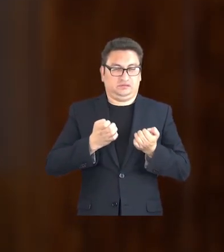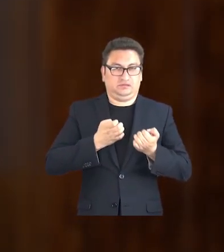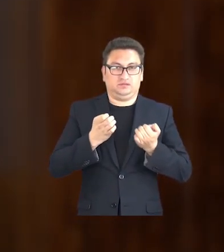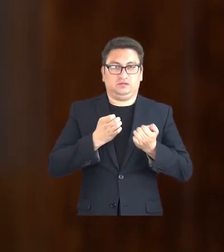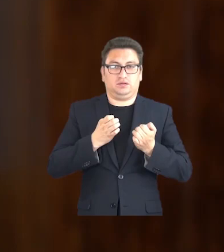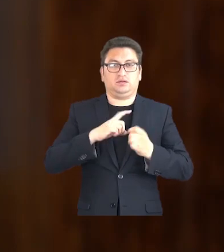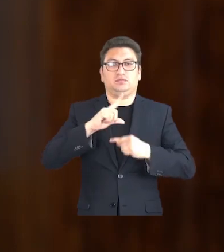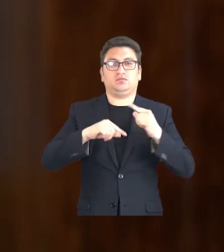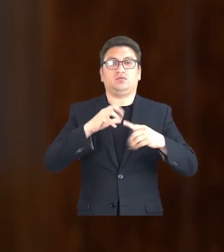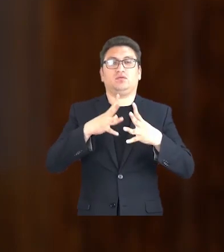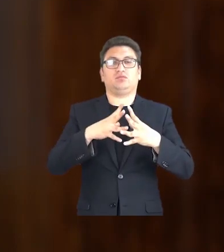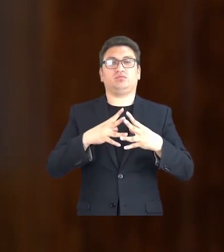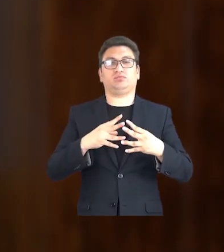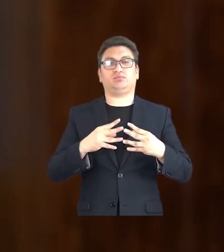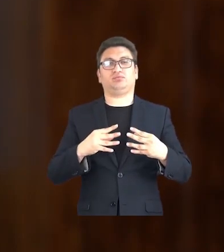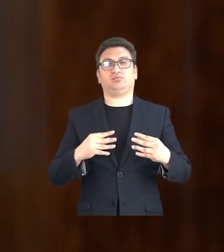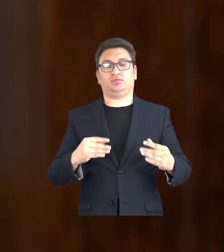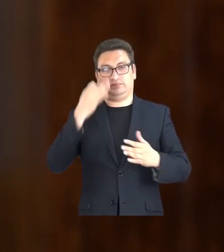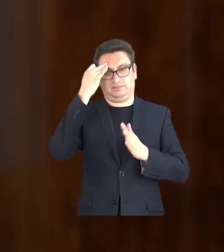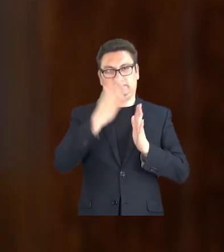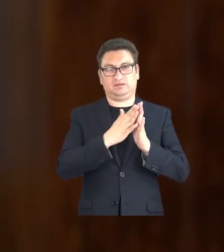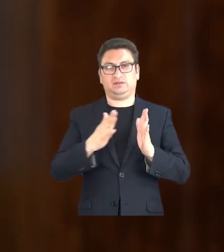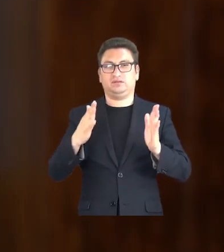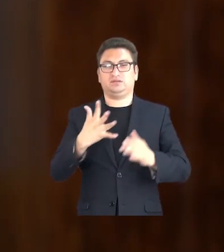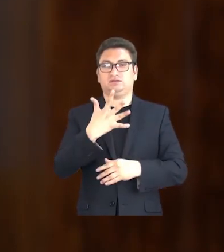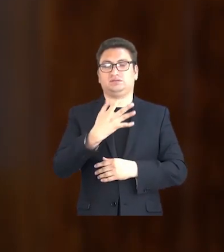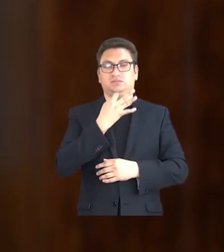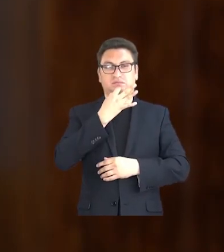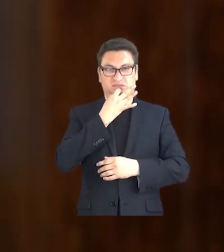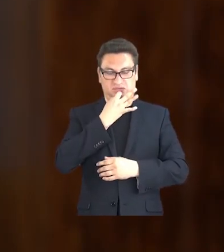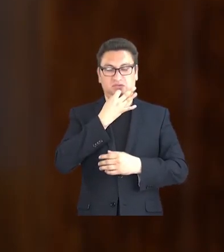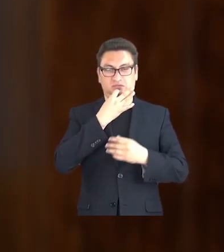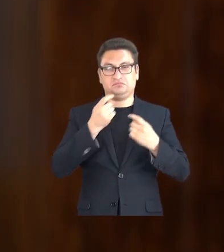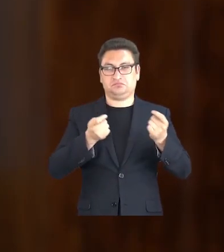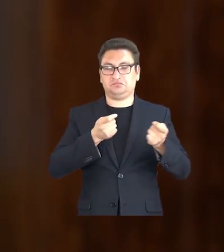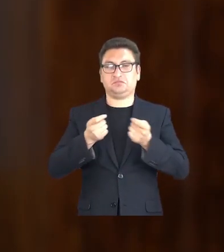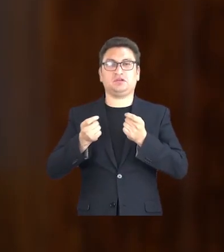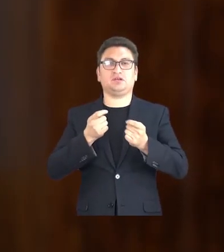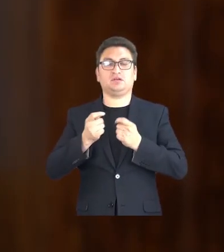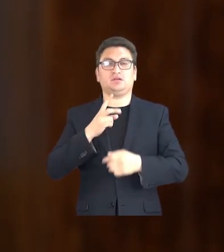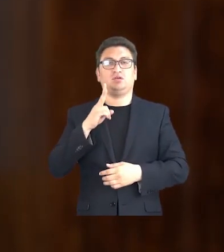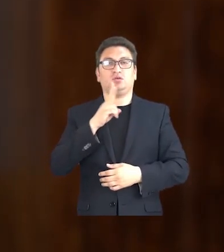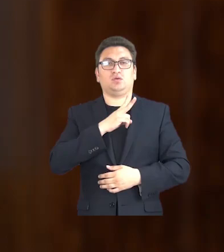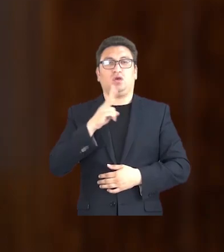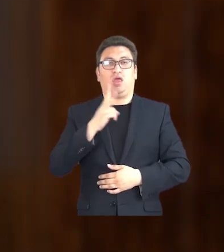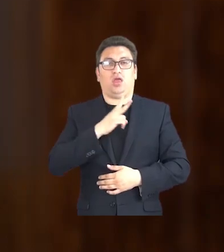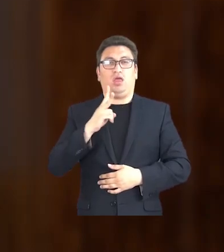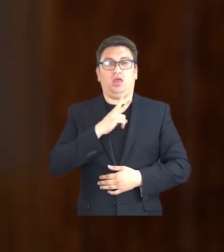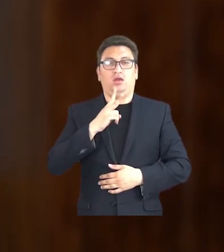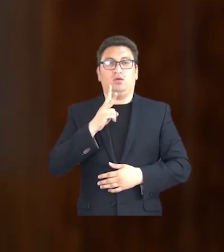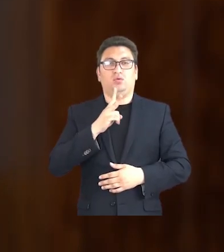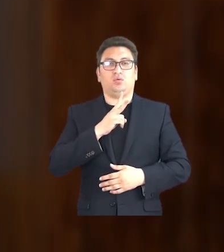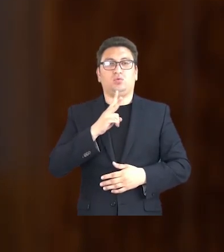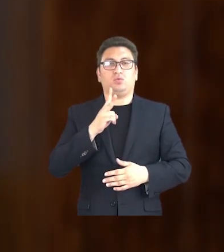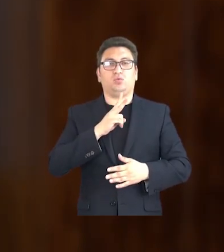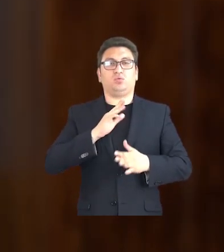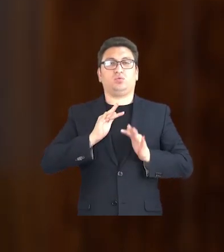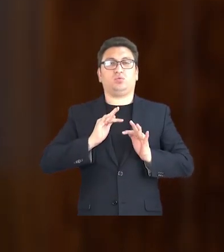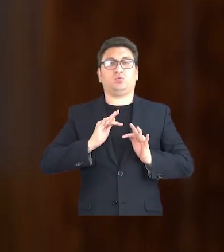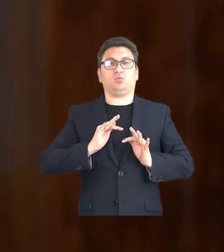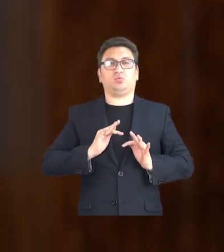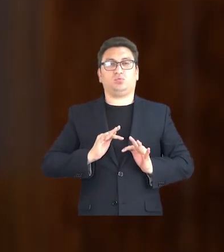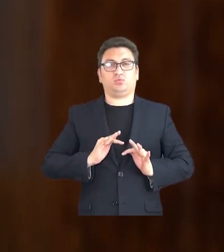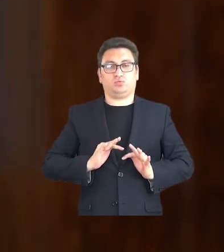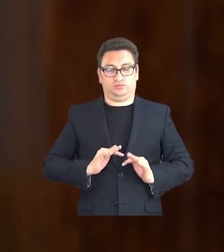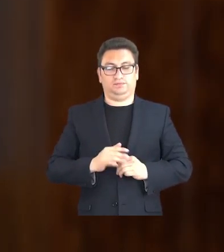recupere y vuelva a la normalidad de forma controlada. Deben durar aproximadamente 5 minutos y la respiración debe